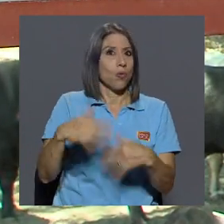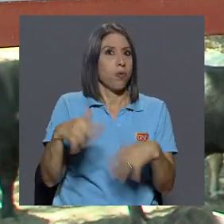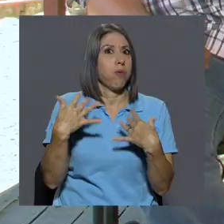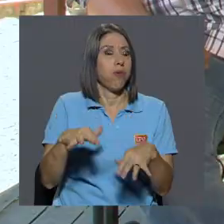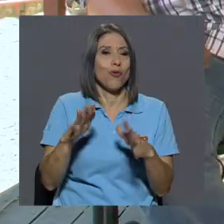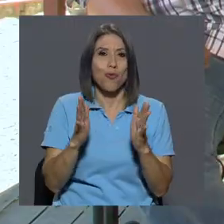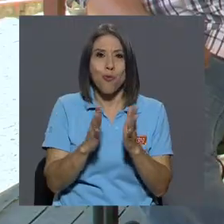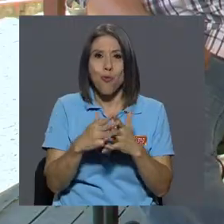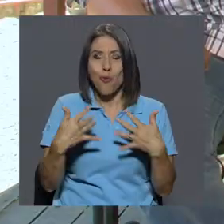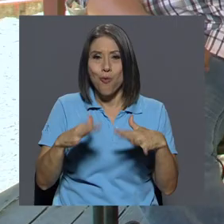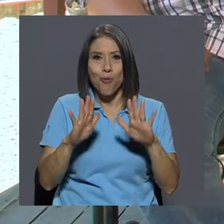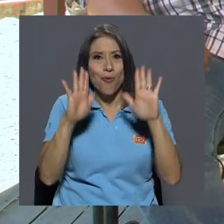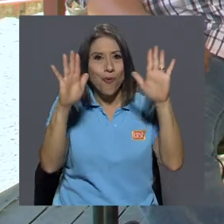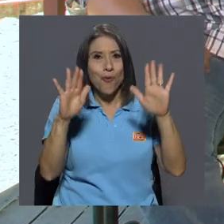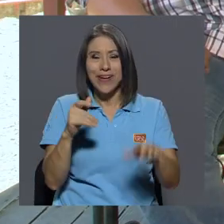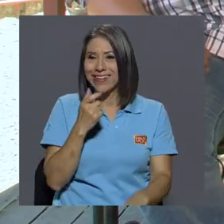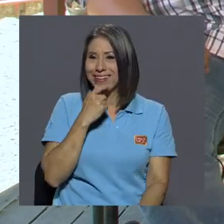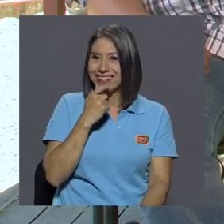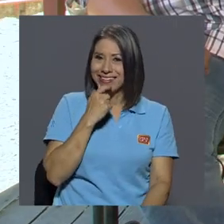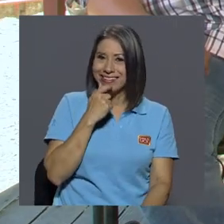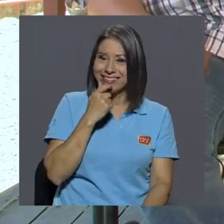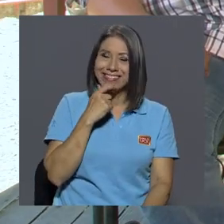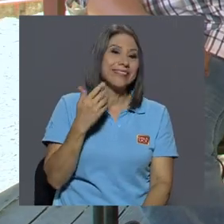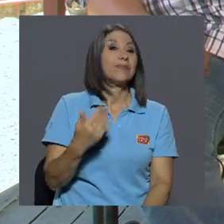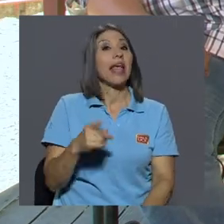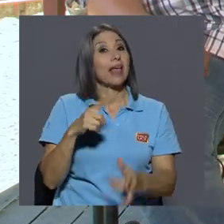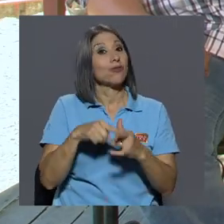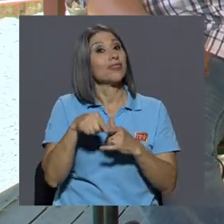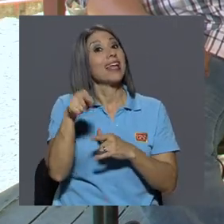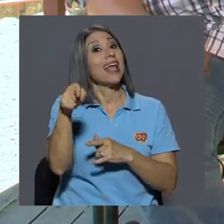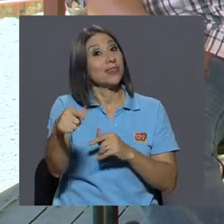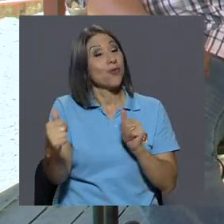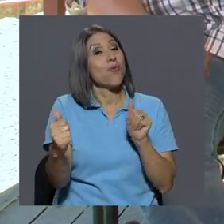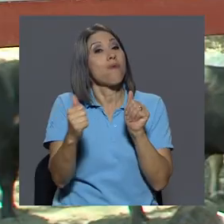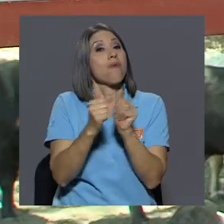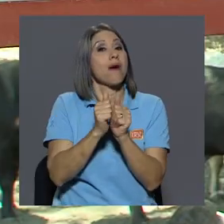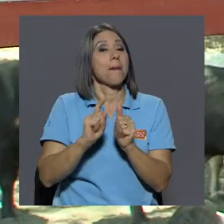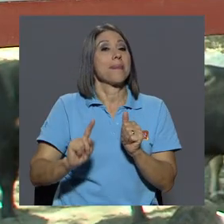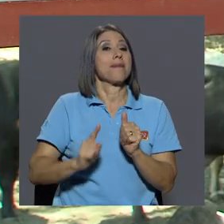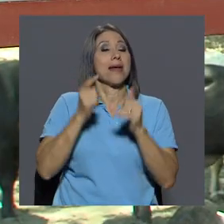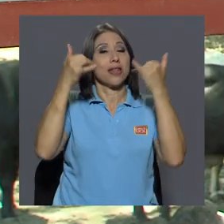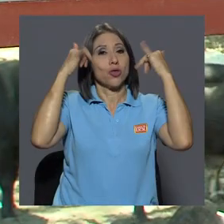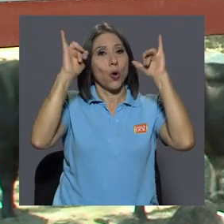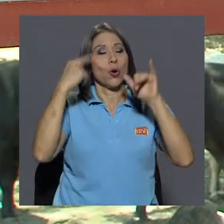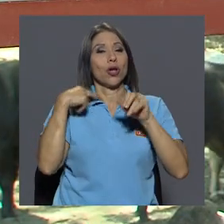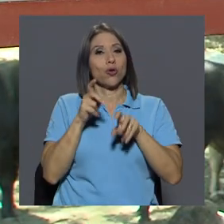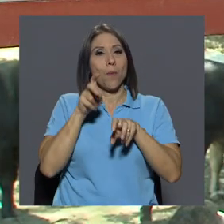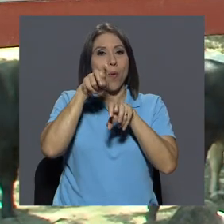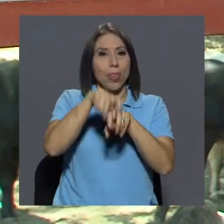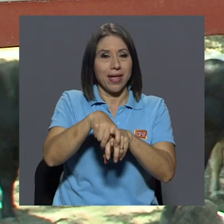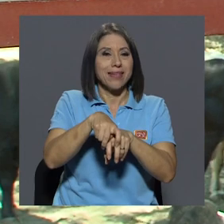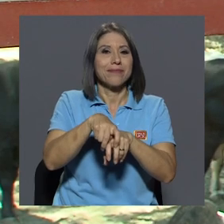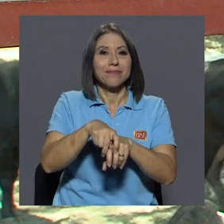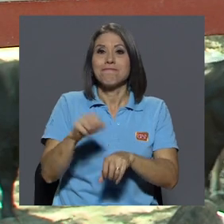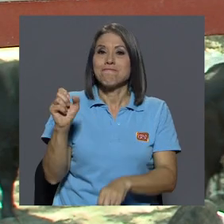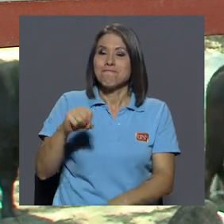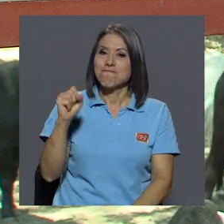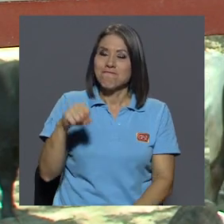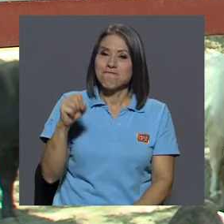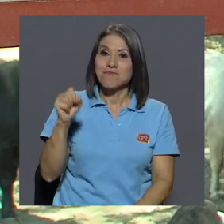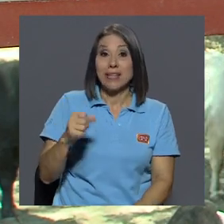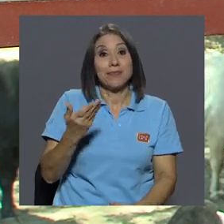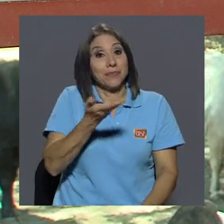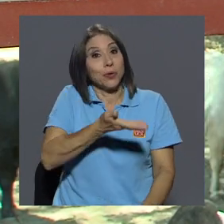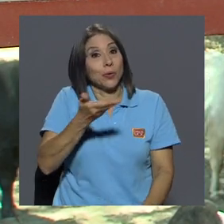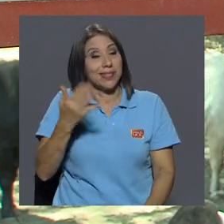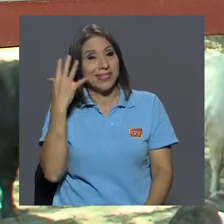locura. Qué vacilón, una locura. Qué vacilón. Entonces, esa historia va pegada al primer toro que monté. Ciertamente, sí. Y de las